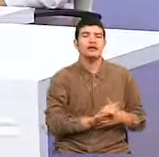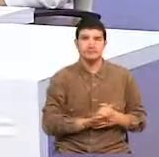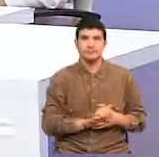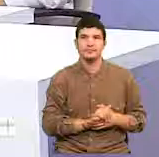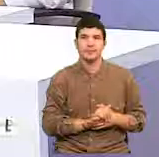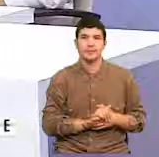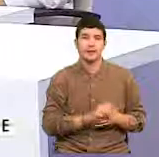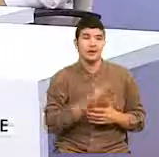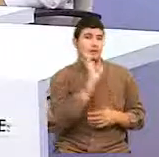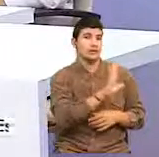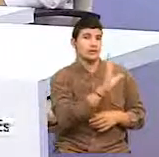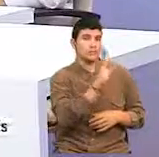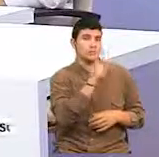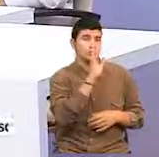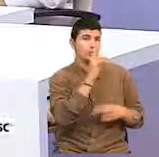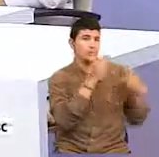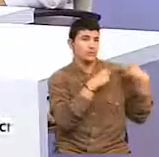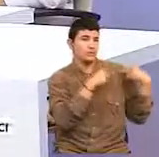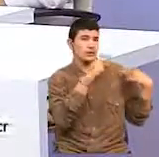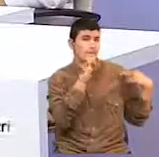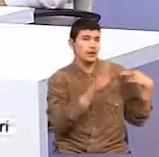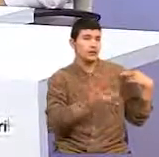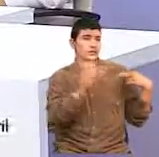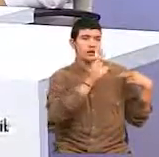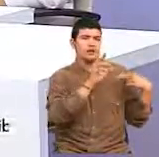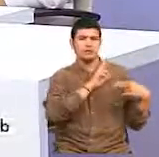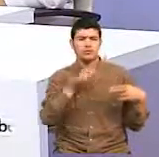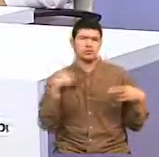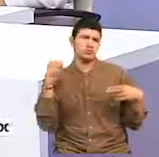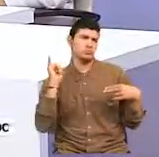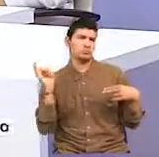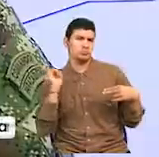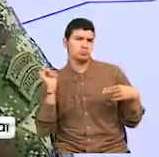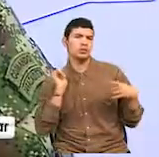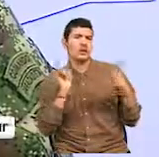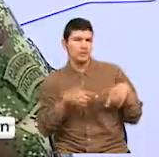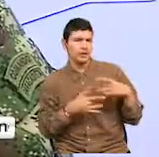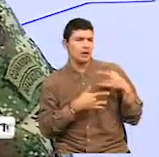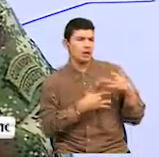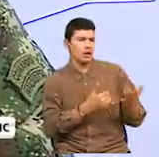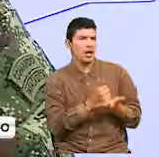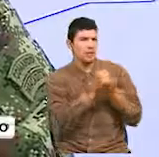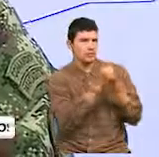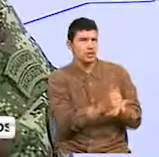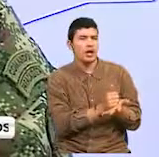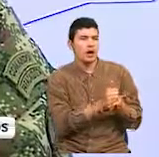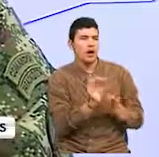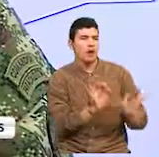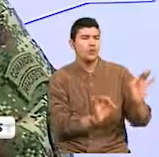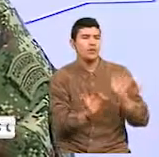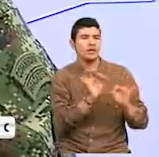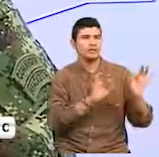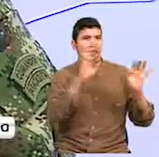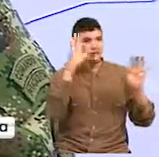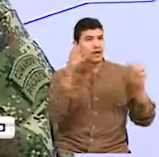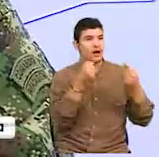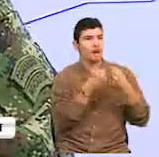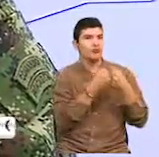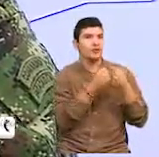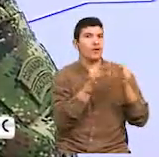eso es responsabilidad de la Policía Nacional, nosotros estamos en la obligación de colaborar y ayudar para hacer operaciones conjuntas,